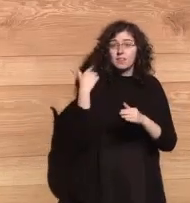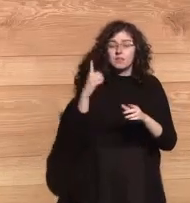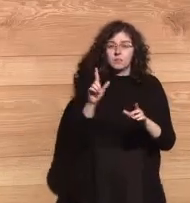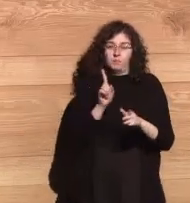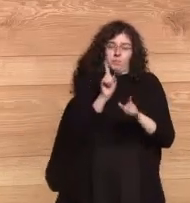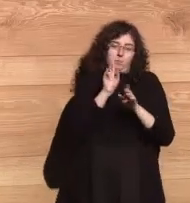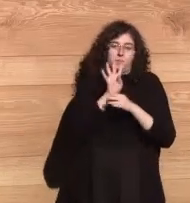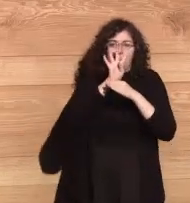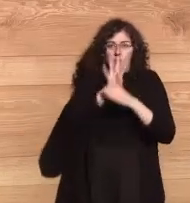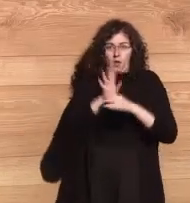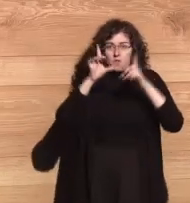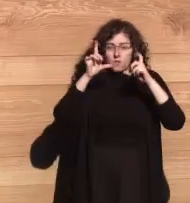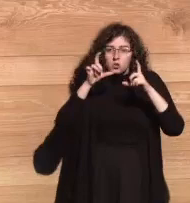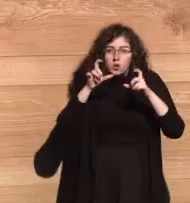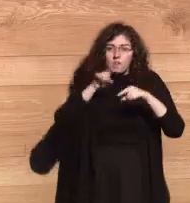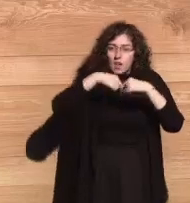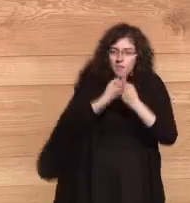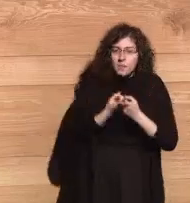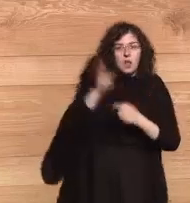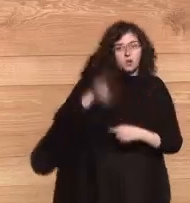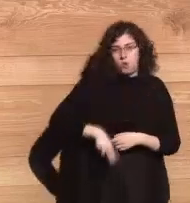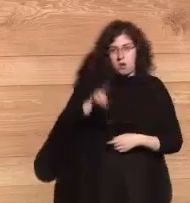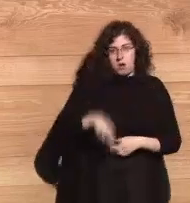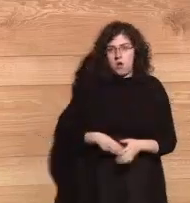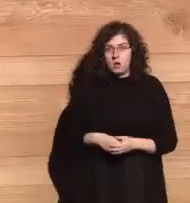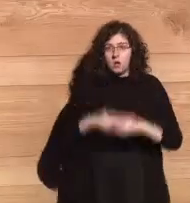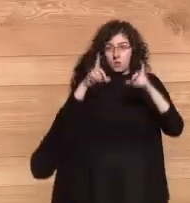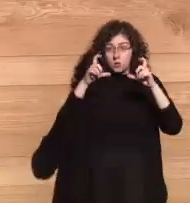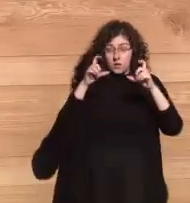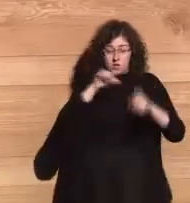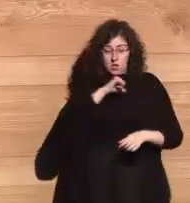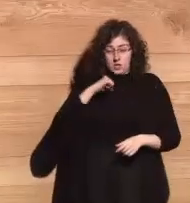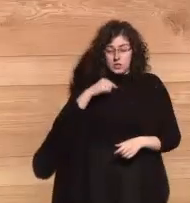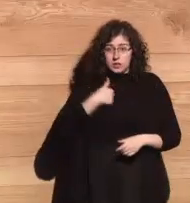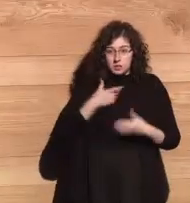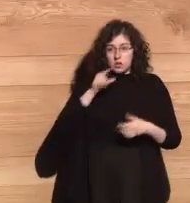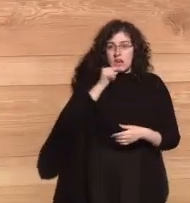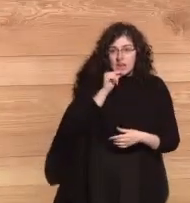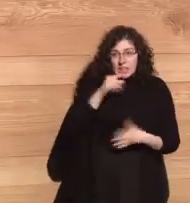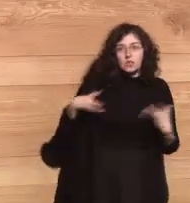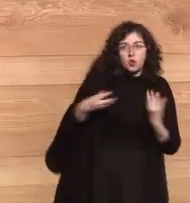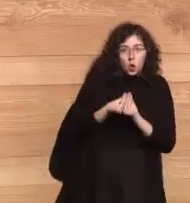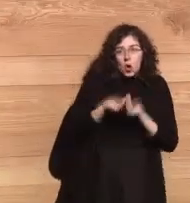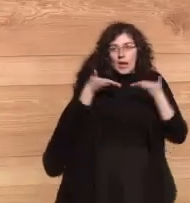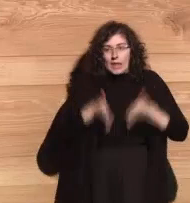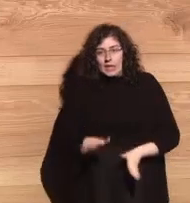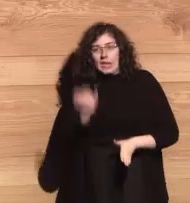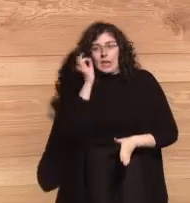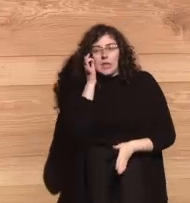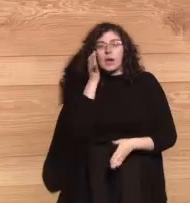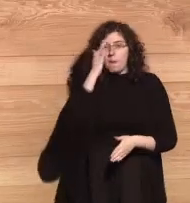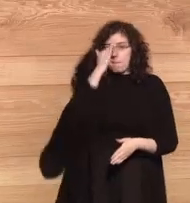de familia. Nadie tenía una foto de sí mismos con su nieto, con su hija, con sus